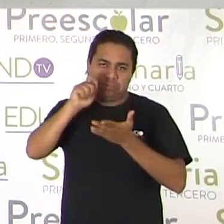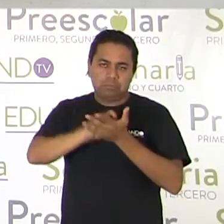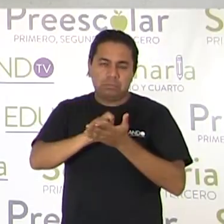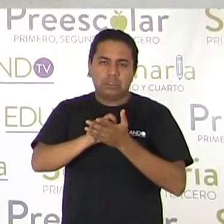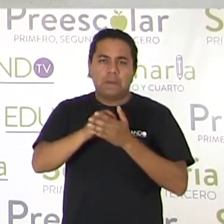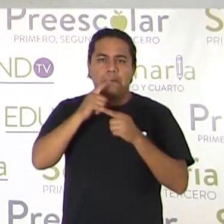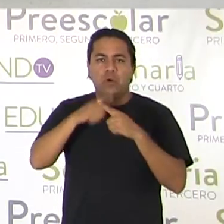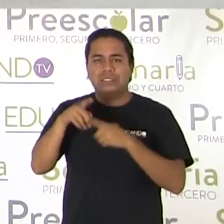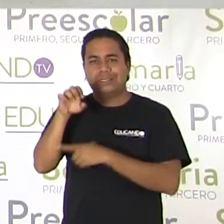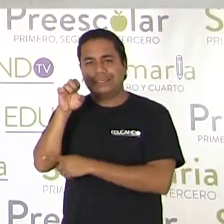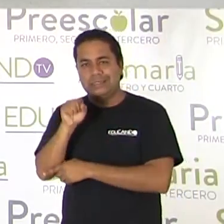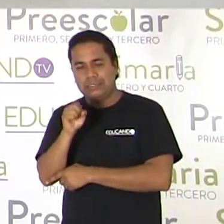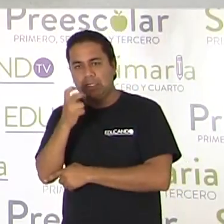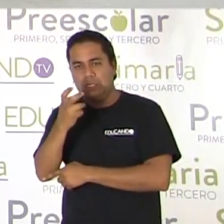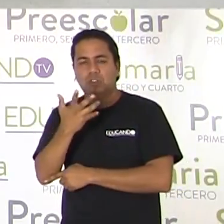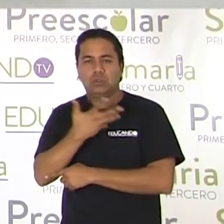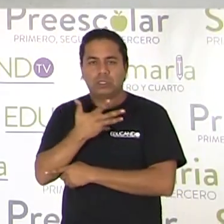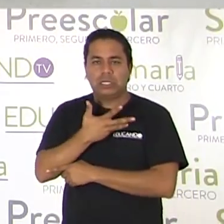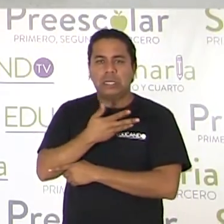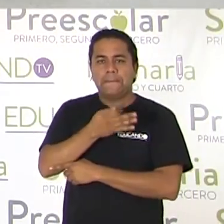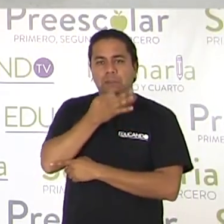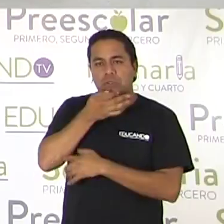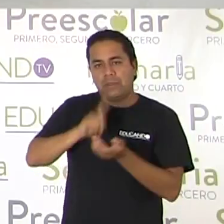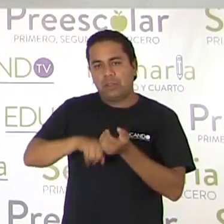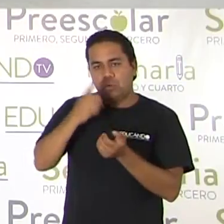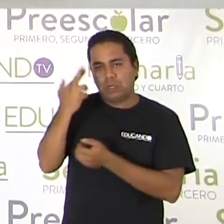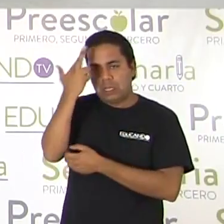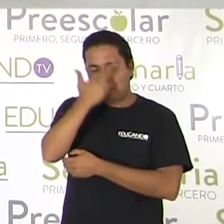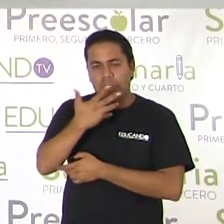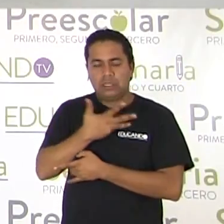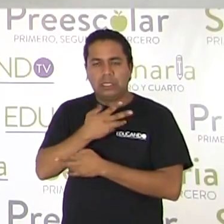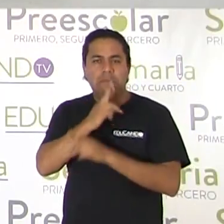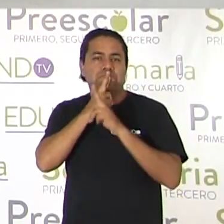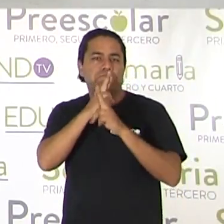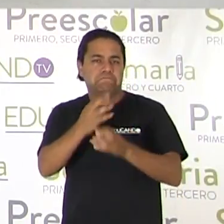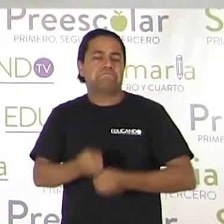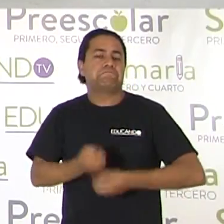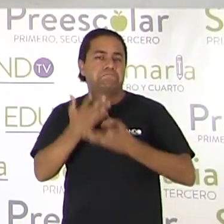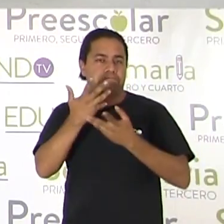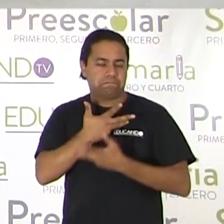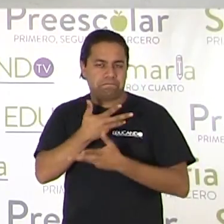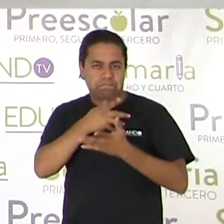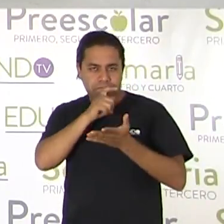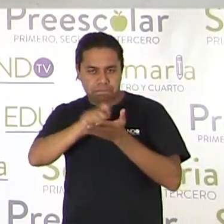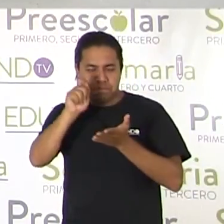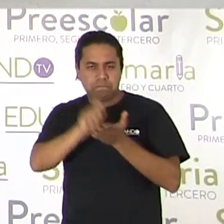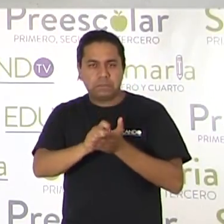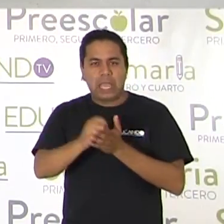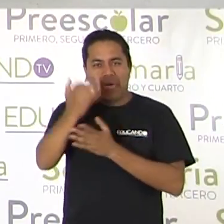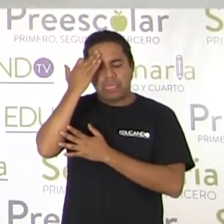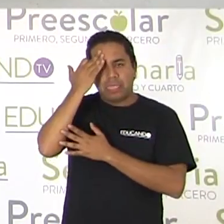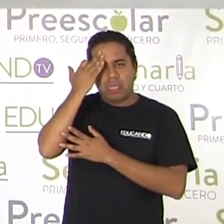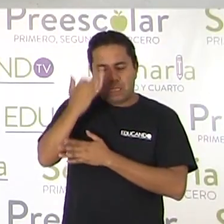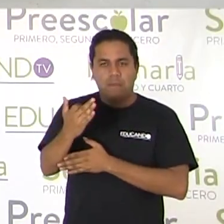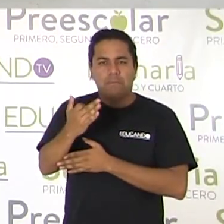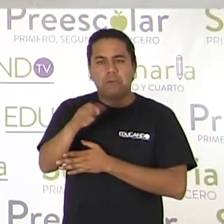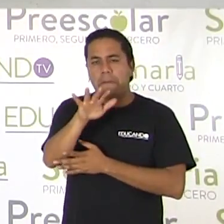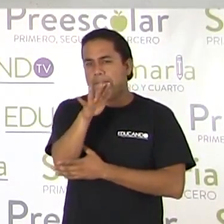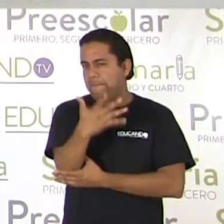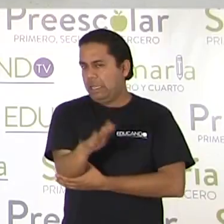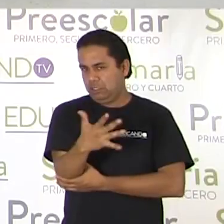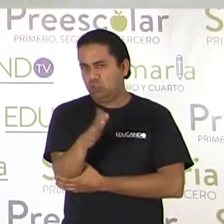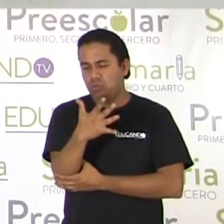por 60, que son los minutos que tiene una hora, y nos arrojaría un resultado de que el tiempo